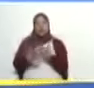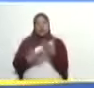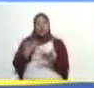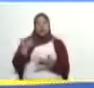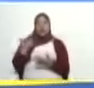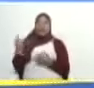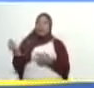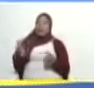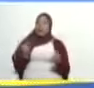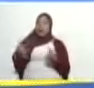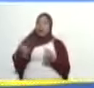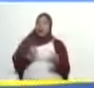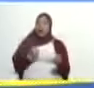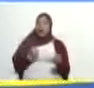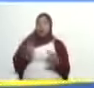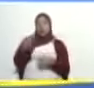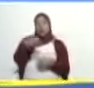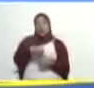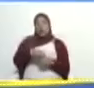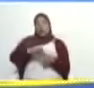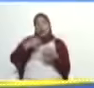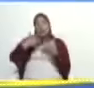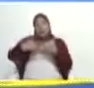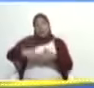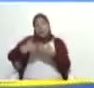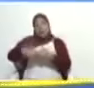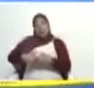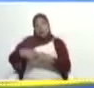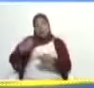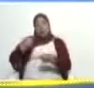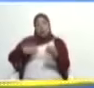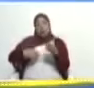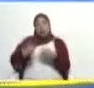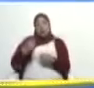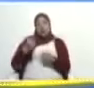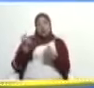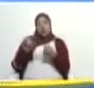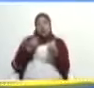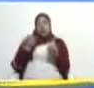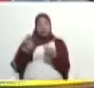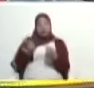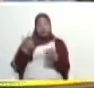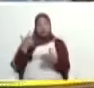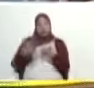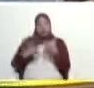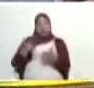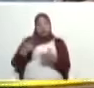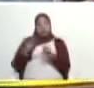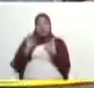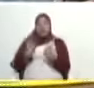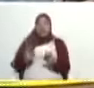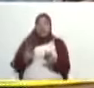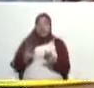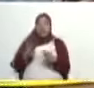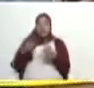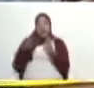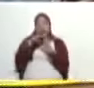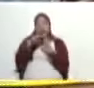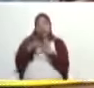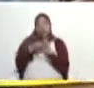de diálogo que mantenemos con los sectores empresariales del país, como es el Consejo Nacional de Economía, así lo hemos expuesto, siguiendo sus